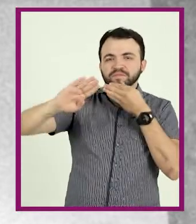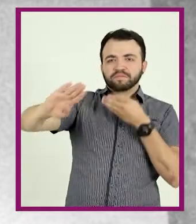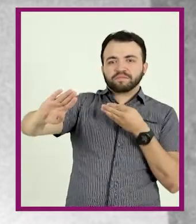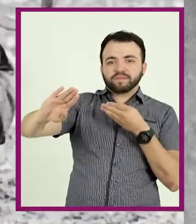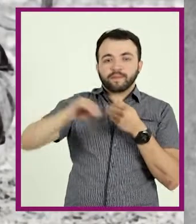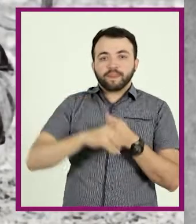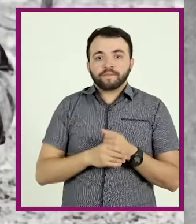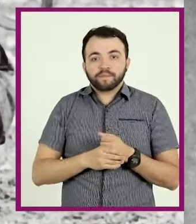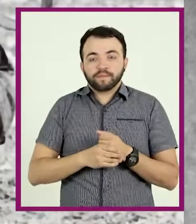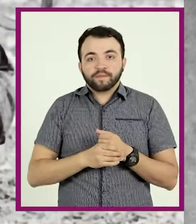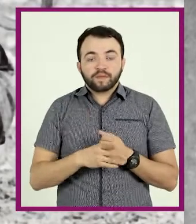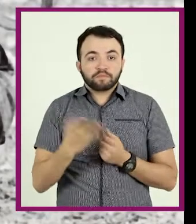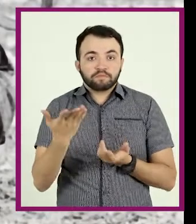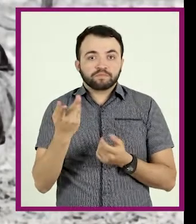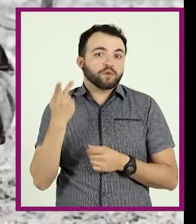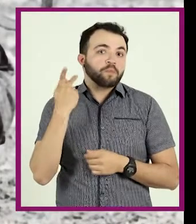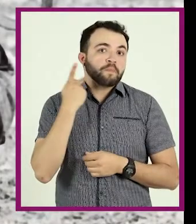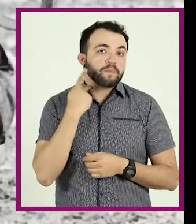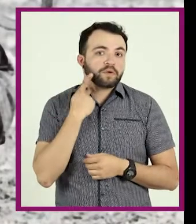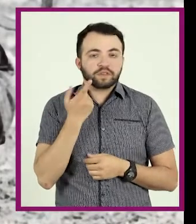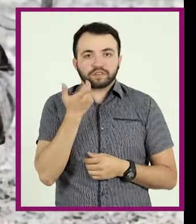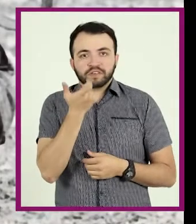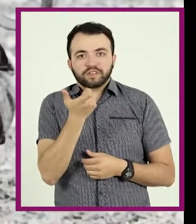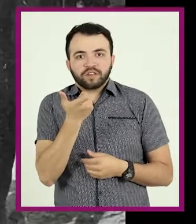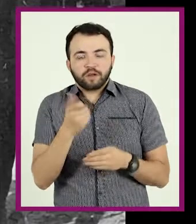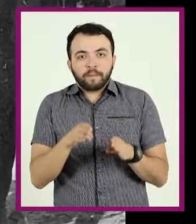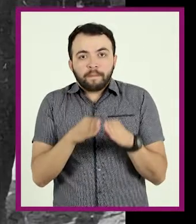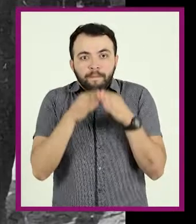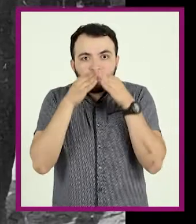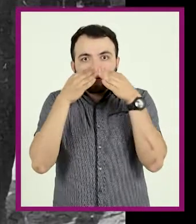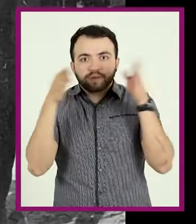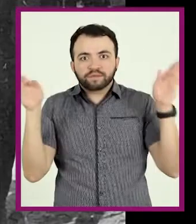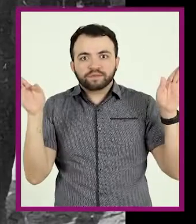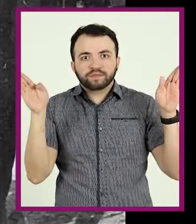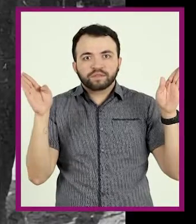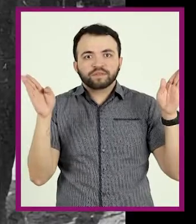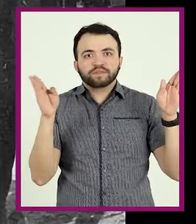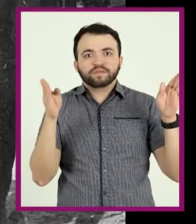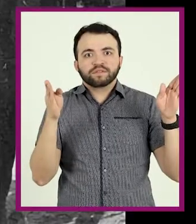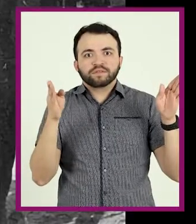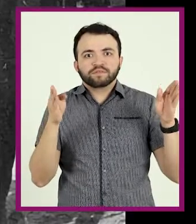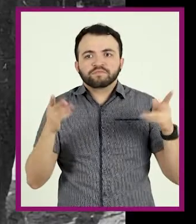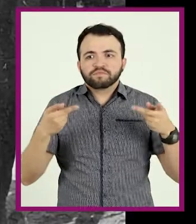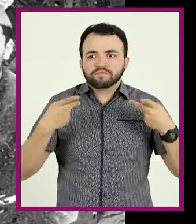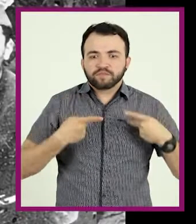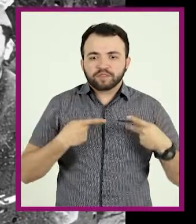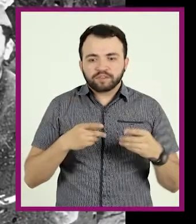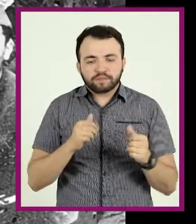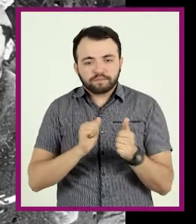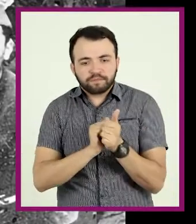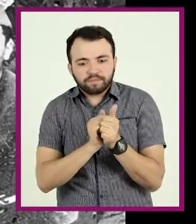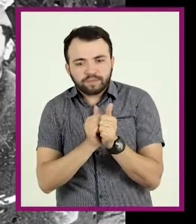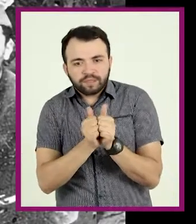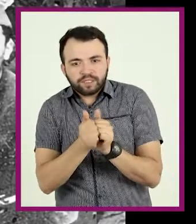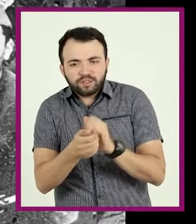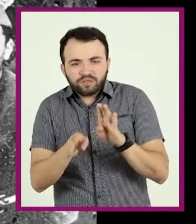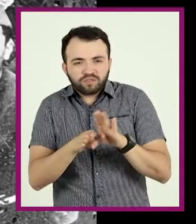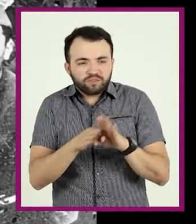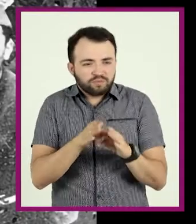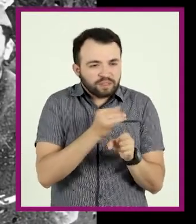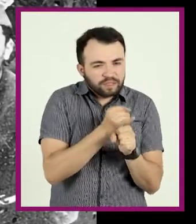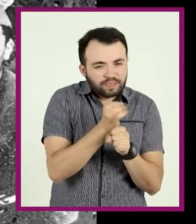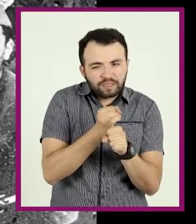Stalin. Con una política económica mucho más abierta que la de los soviéticos, la industria del entretenimiento